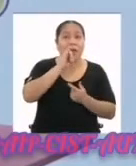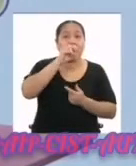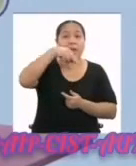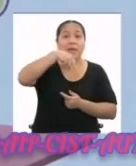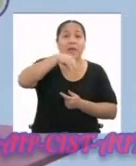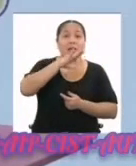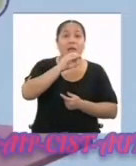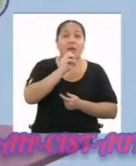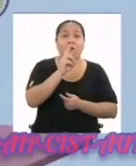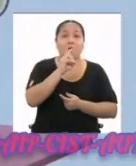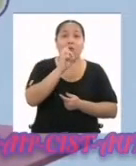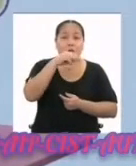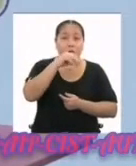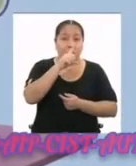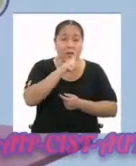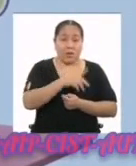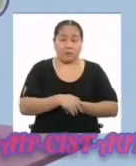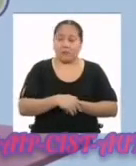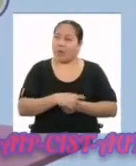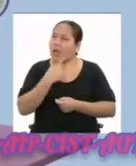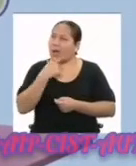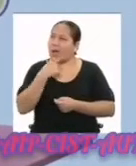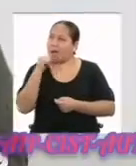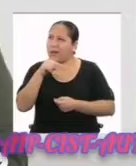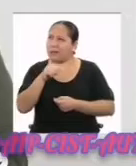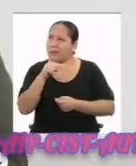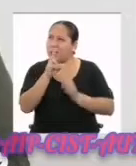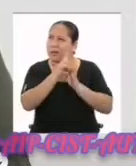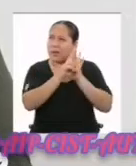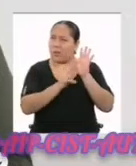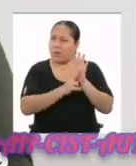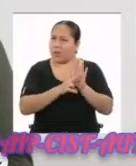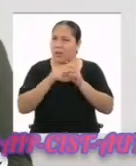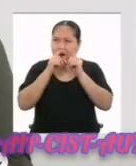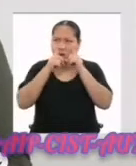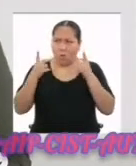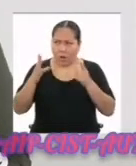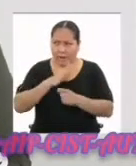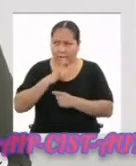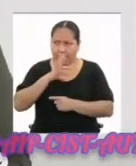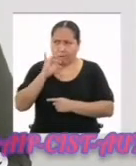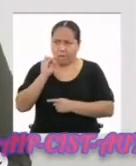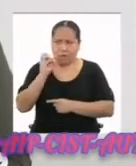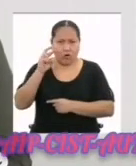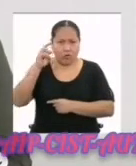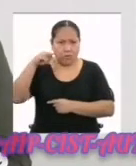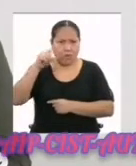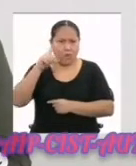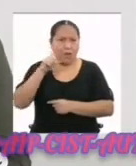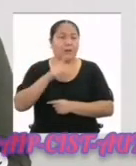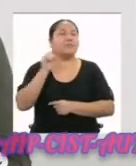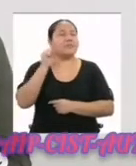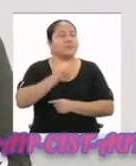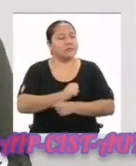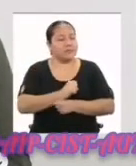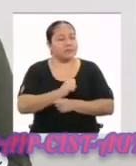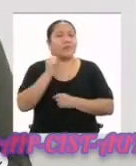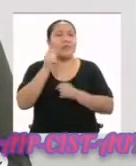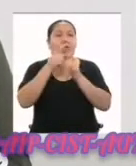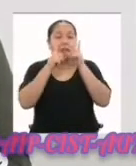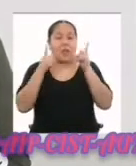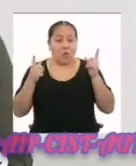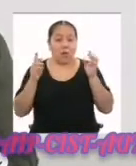nuestro reglamento, me imagino que debemos usar un lenguaje formal, ¿cierto? Así es, Jonathan. Y además del lenguaje,